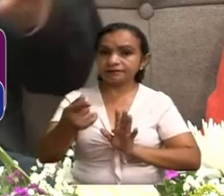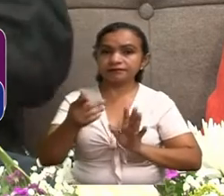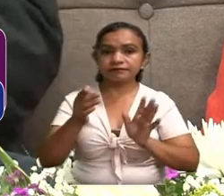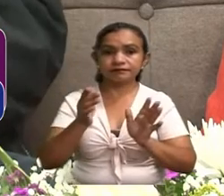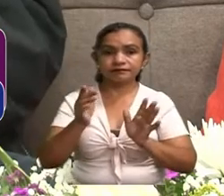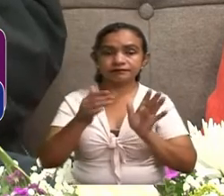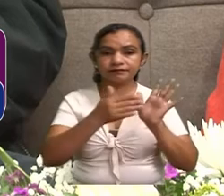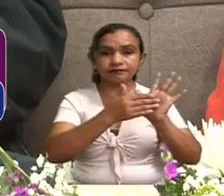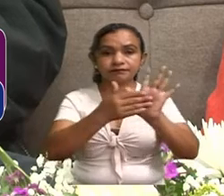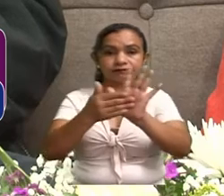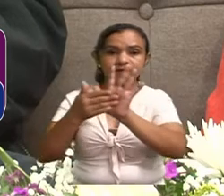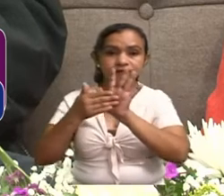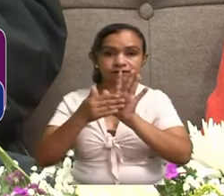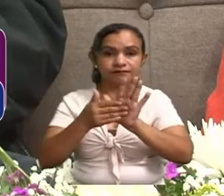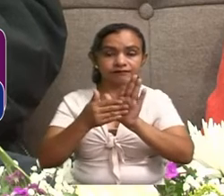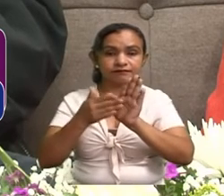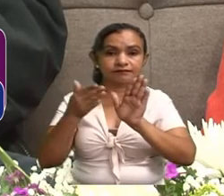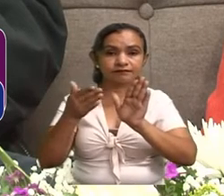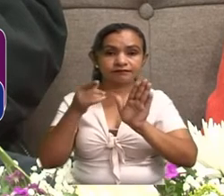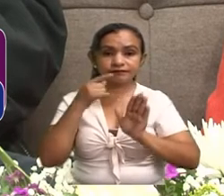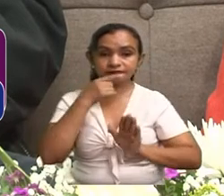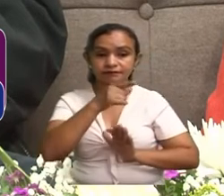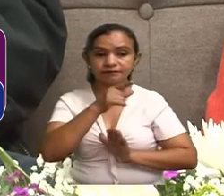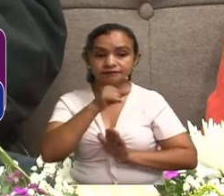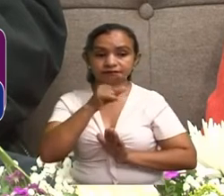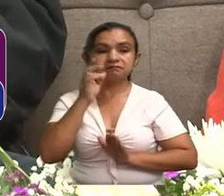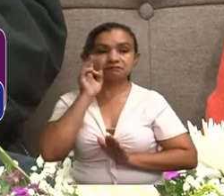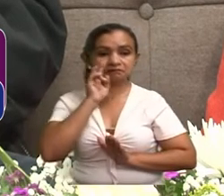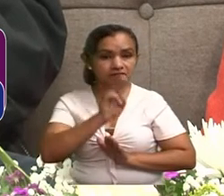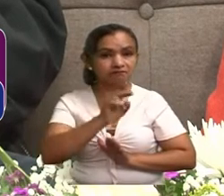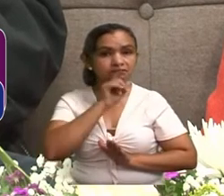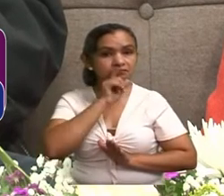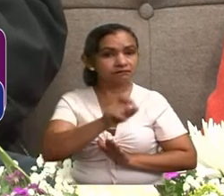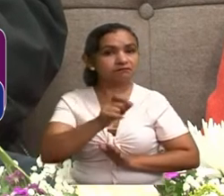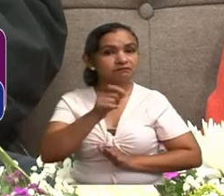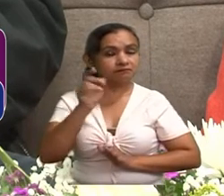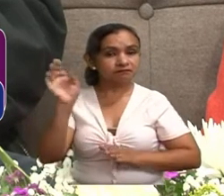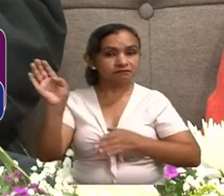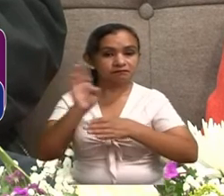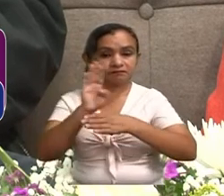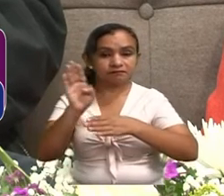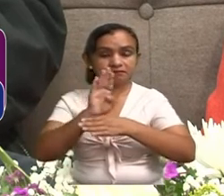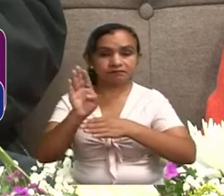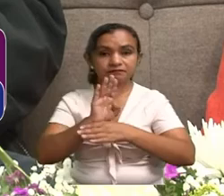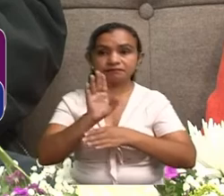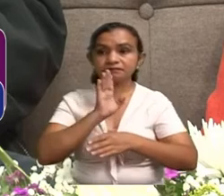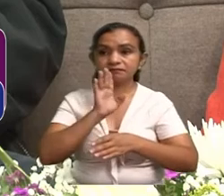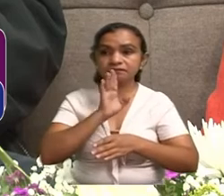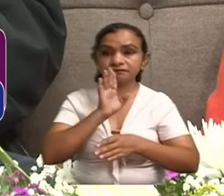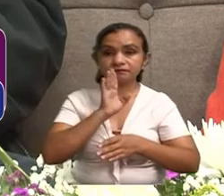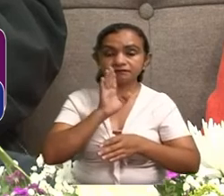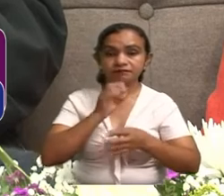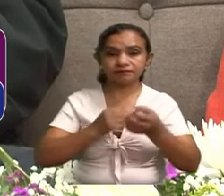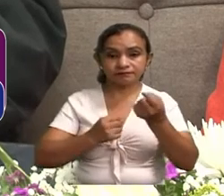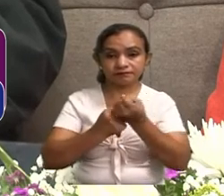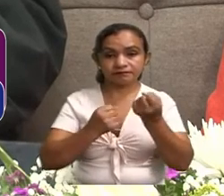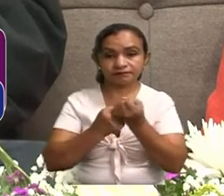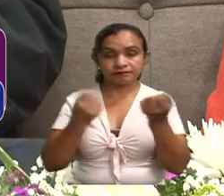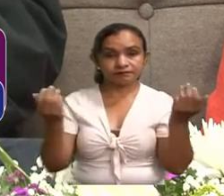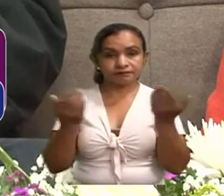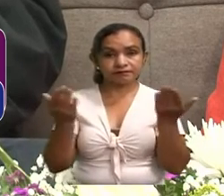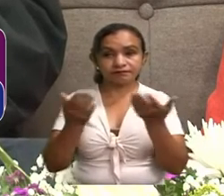un modelo de intervención que a ellos les ha parecido, les ha gustado. Es decir, ahí donde hablamos nosotros de la cadena de sostenibilidad, que eso